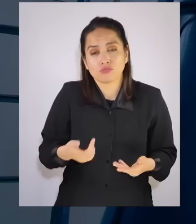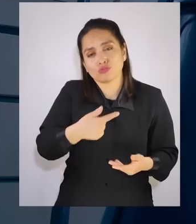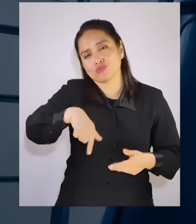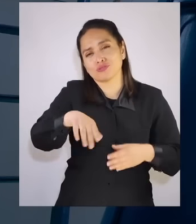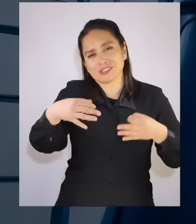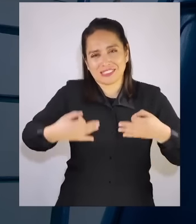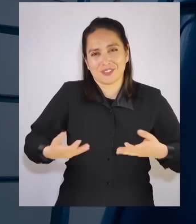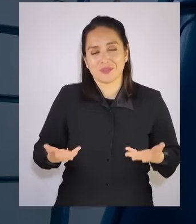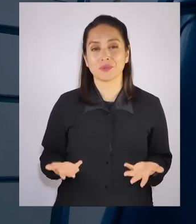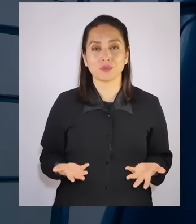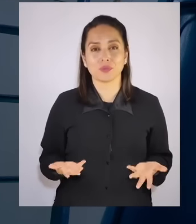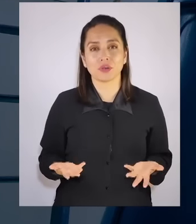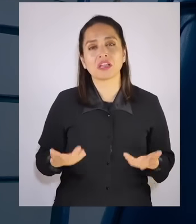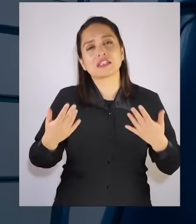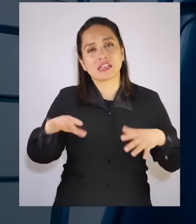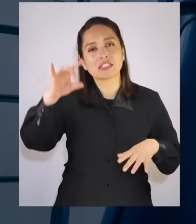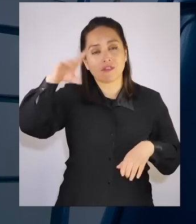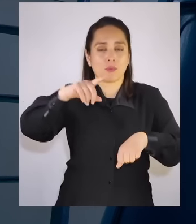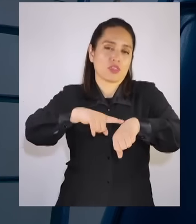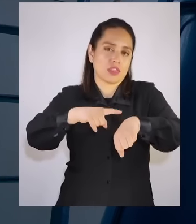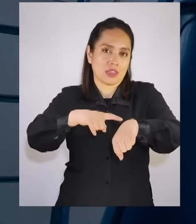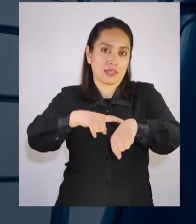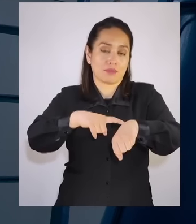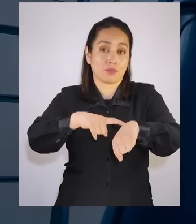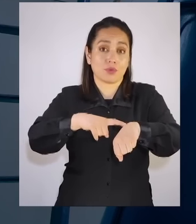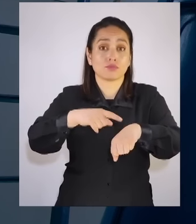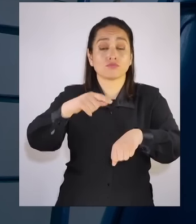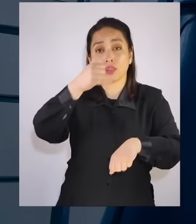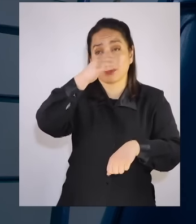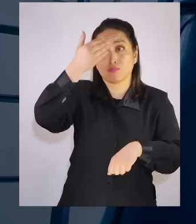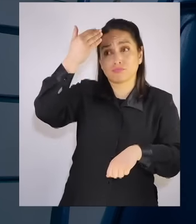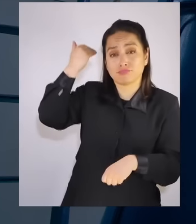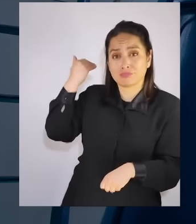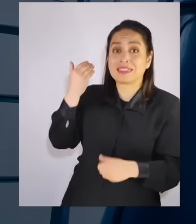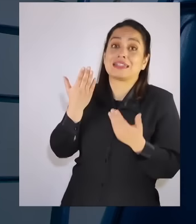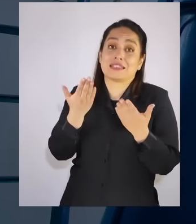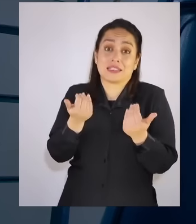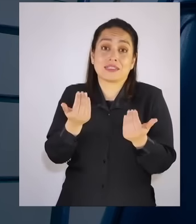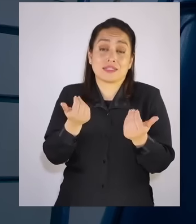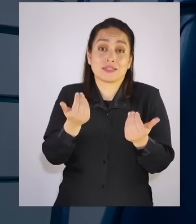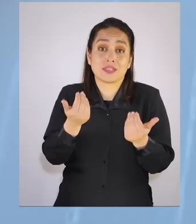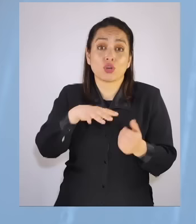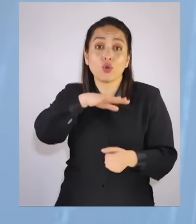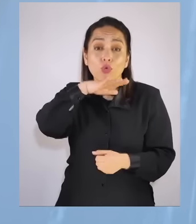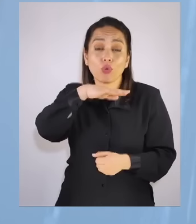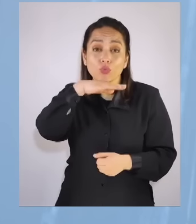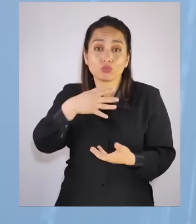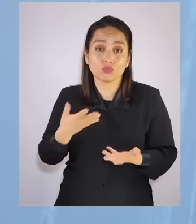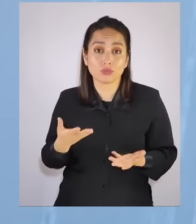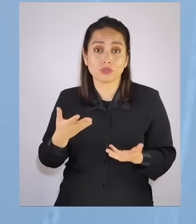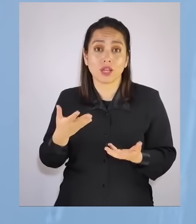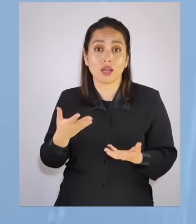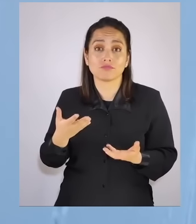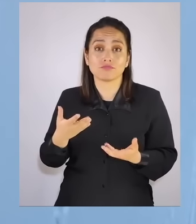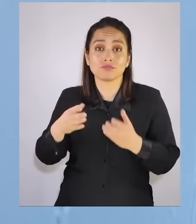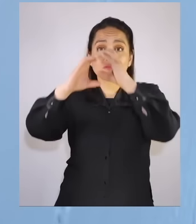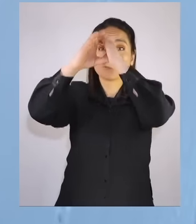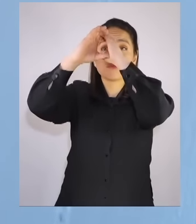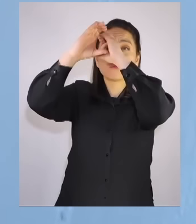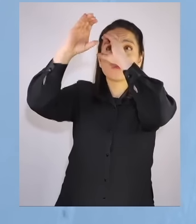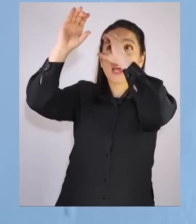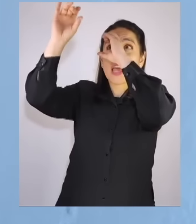que sabemos correctamente el tiempo, en aquella época era necesario utilizar el paso de los